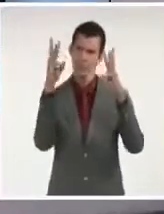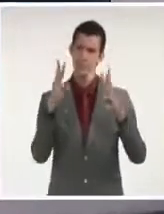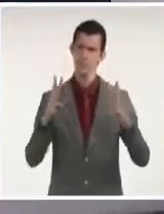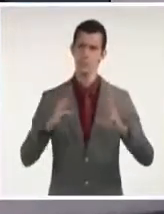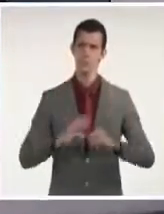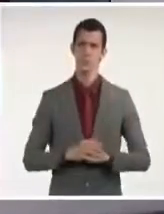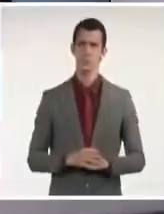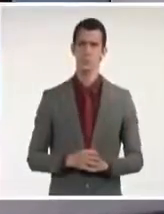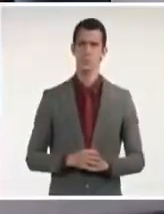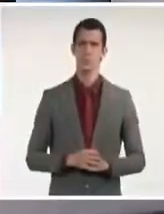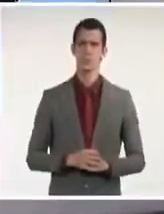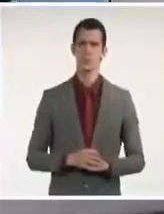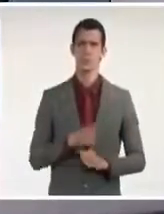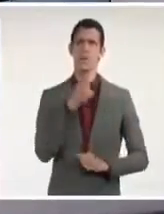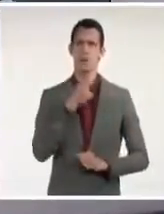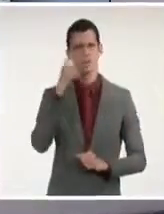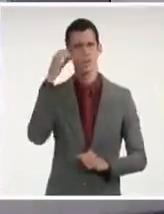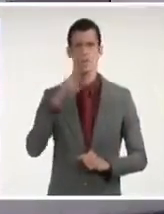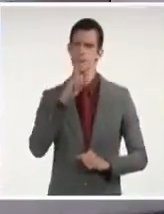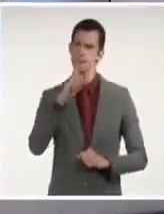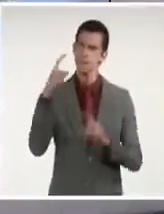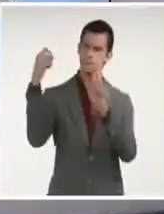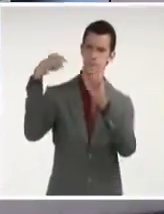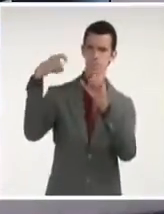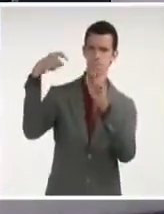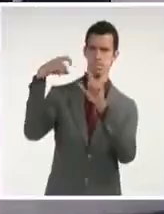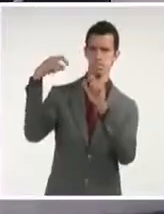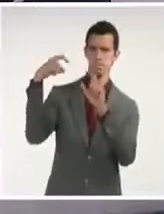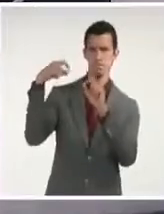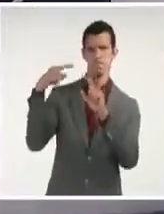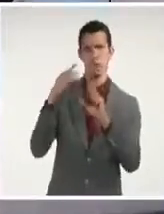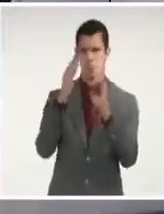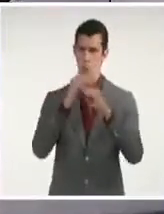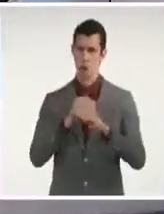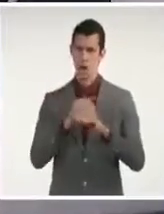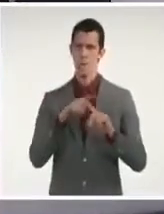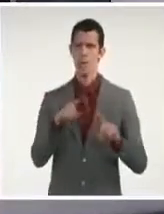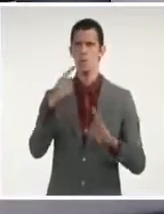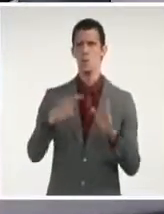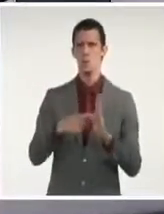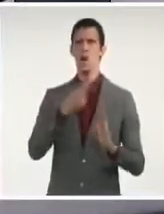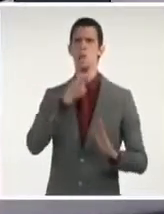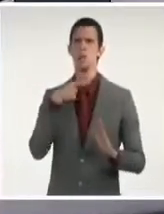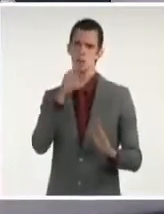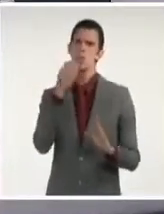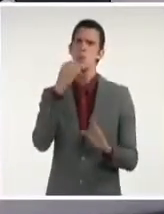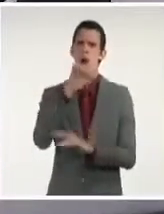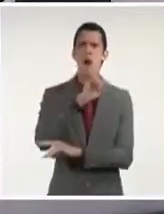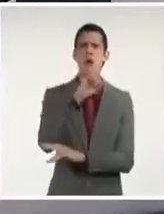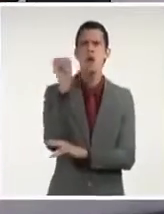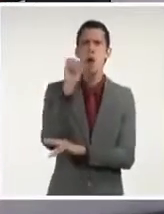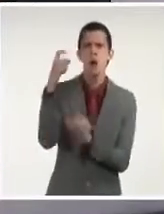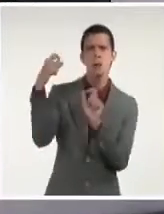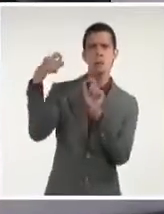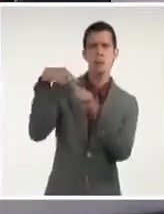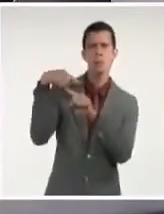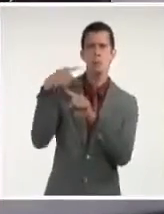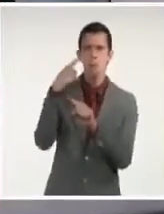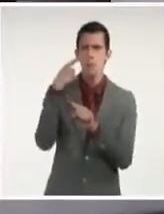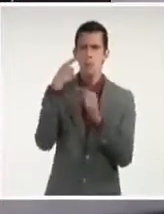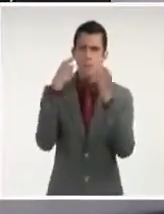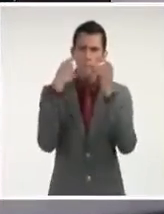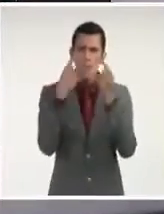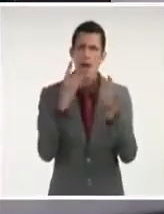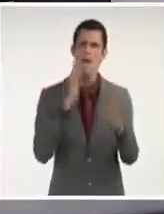para conectarse a Internet en las últimas horas, de ver alguno de esos videos en los que parece que aquí, en este país, están